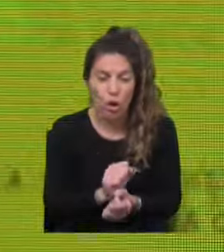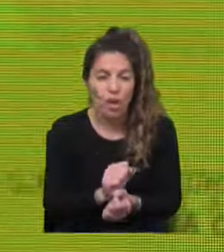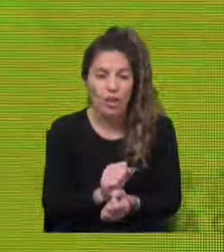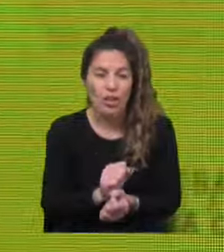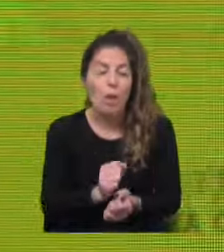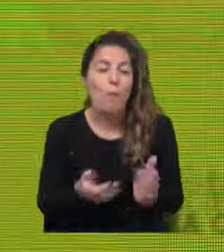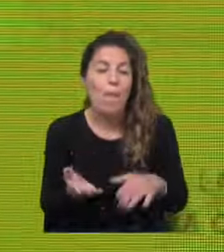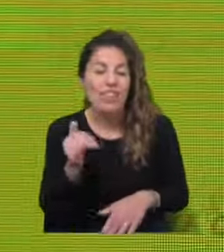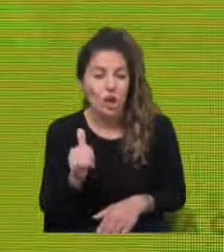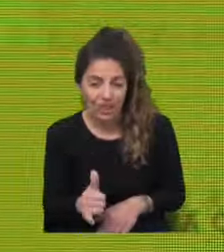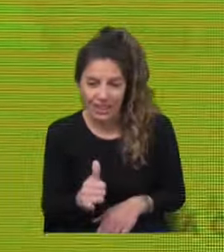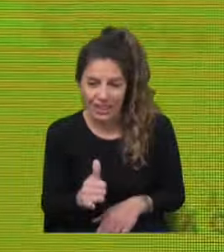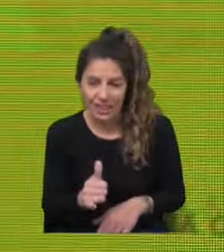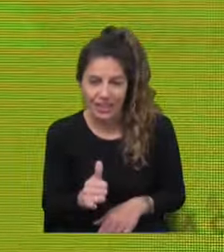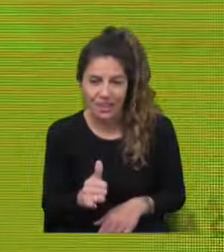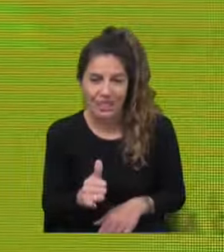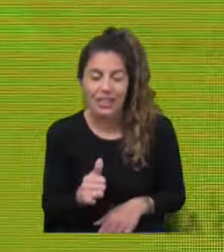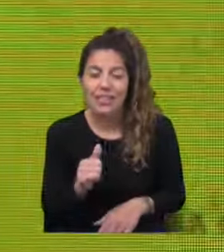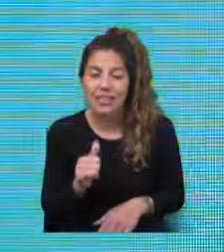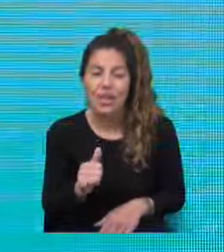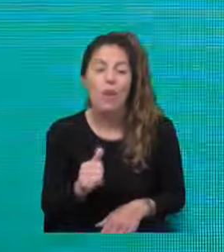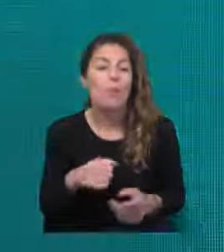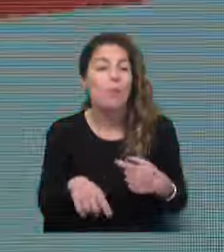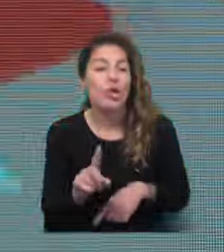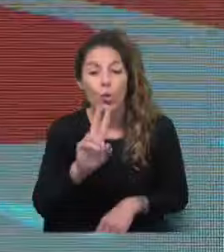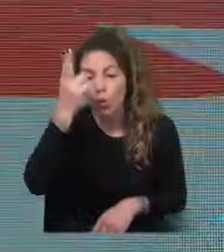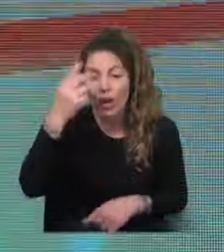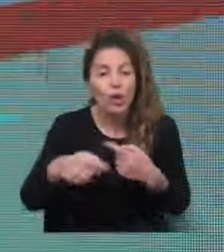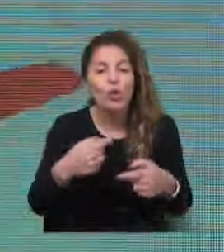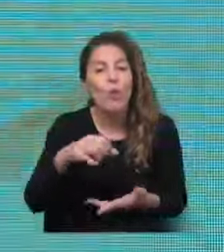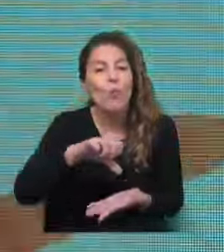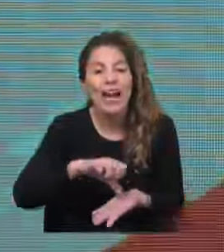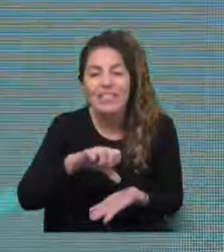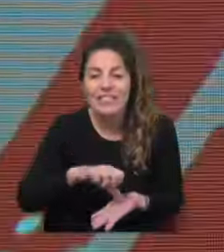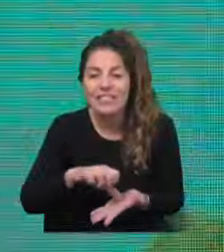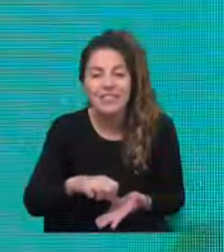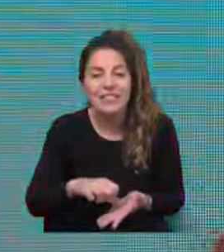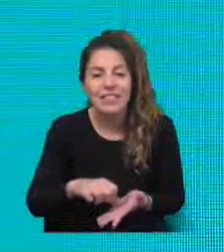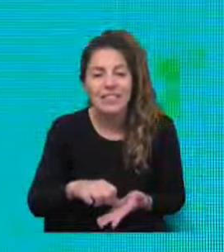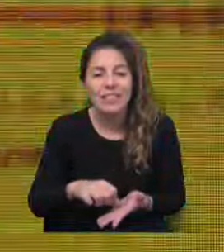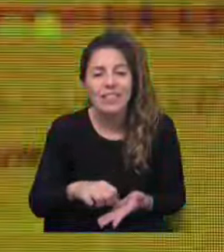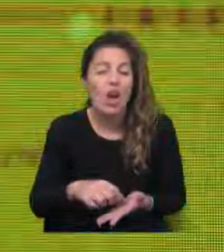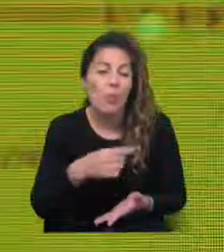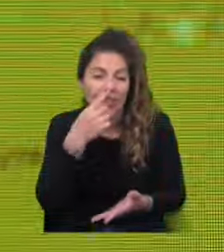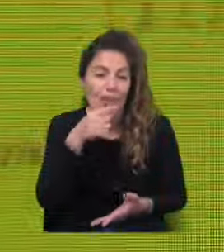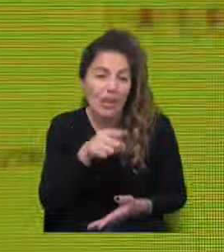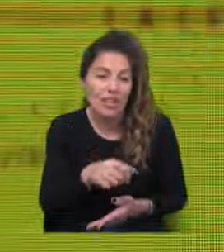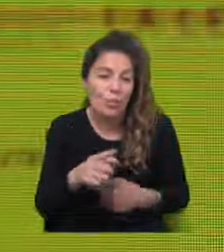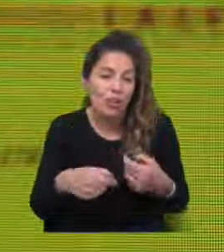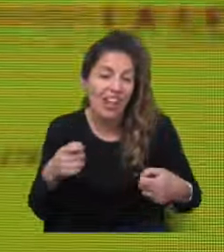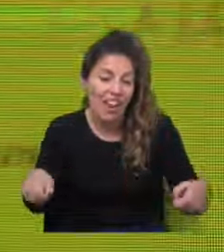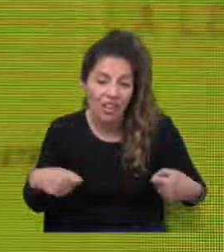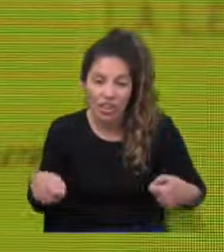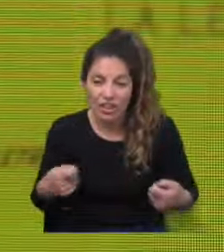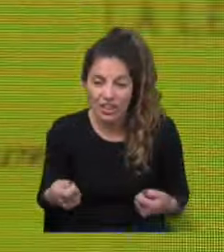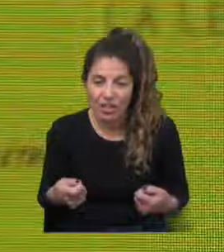que tiene, y hay algún indicio de que así sea, porque Uruguay sigue siendo un país muy, muy interesante para ellos para seguir lavando dinero,